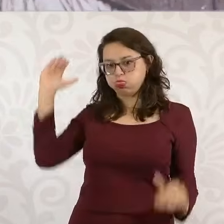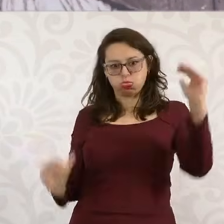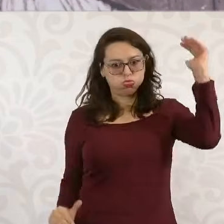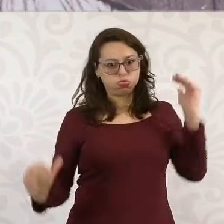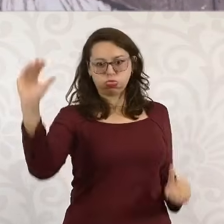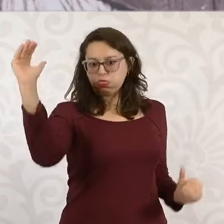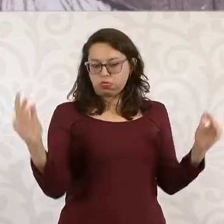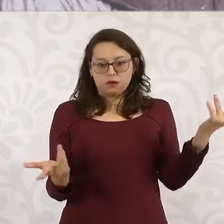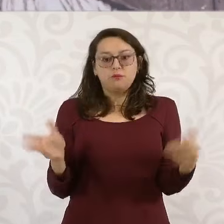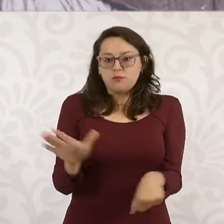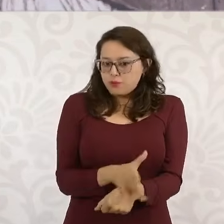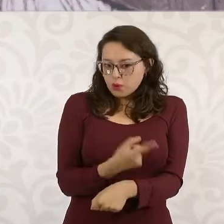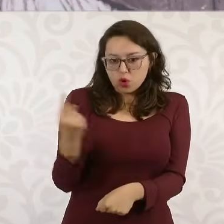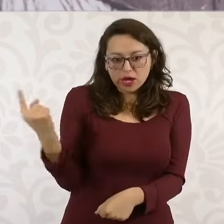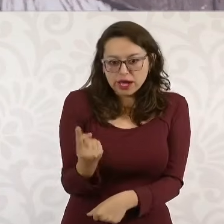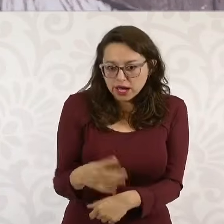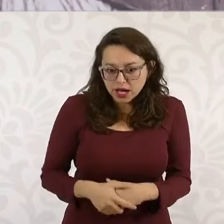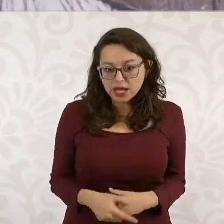Los diputados locales deben ganar